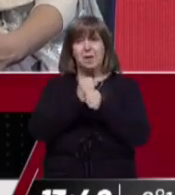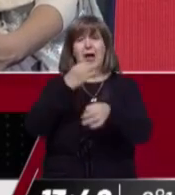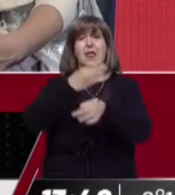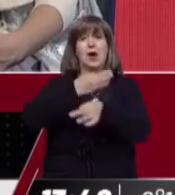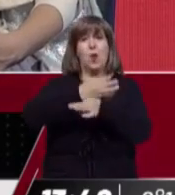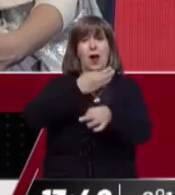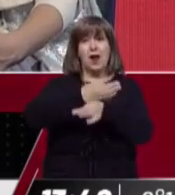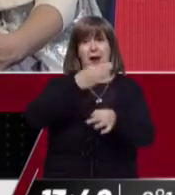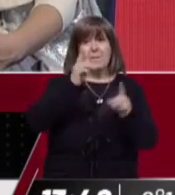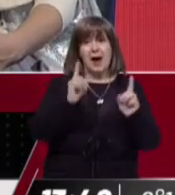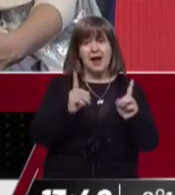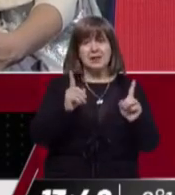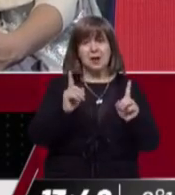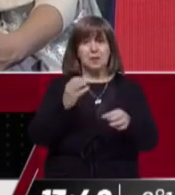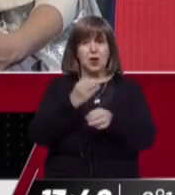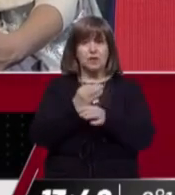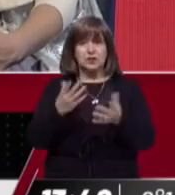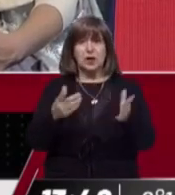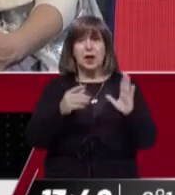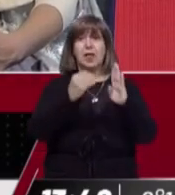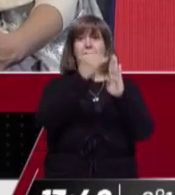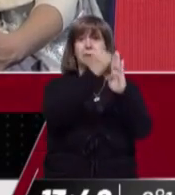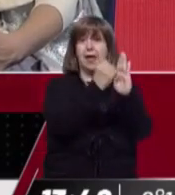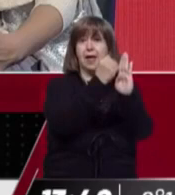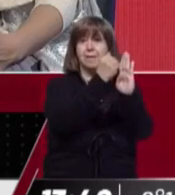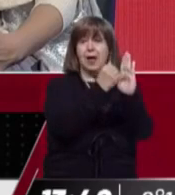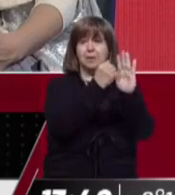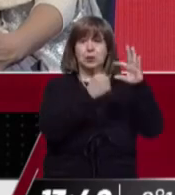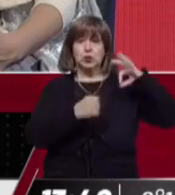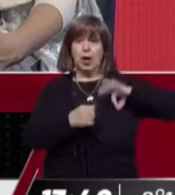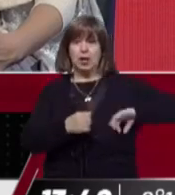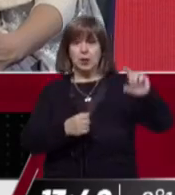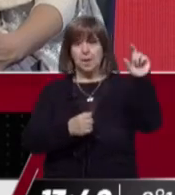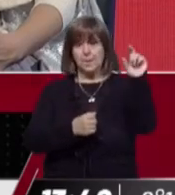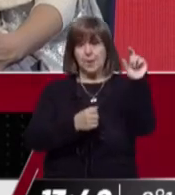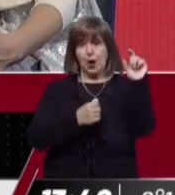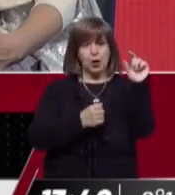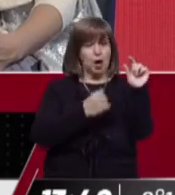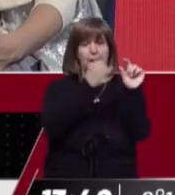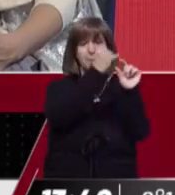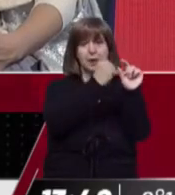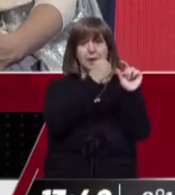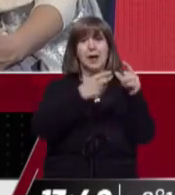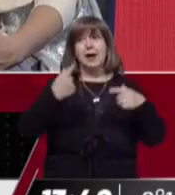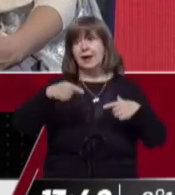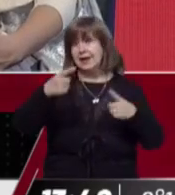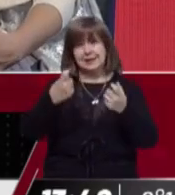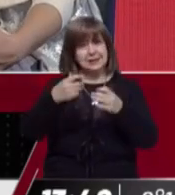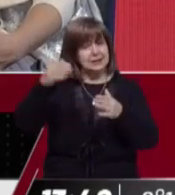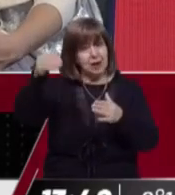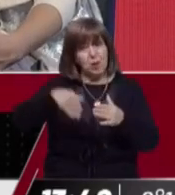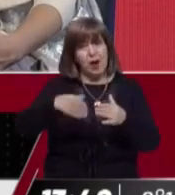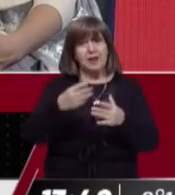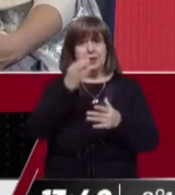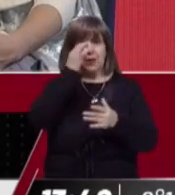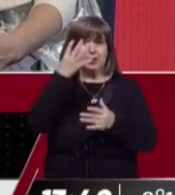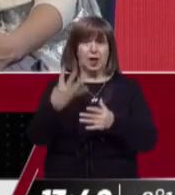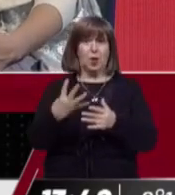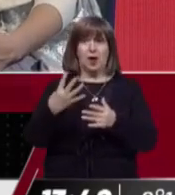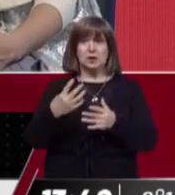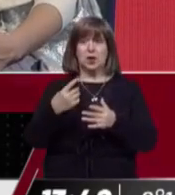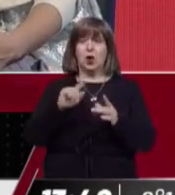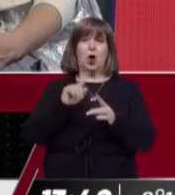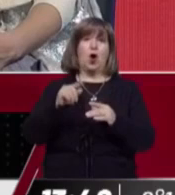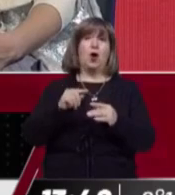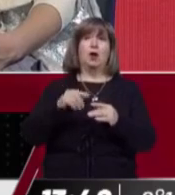educación cada mes es menos el poder adquisitivo que tenemos y tenemos que adelantar la fecha de la paritaria salarial Así que eso es lo que vamos